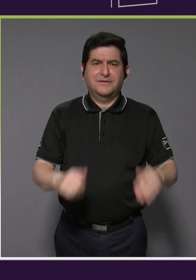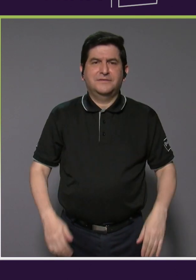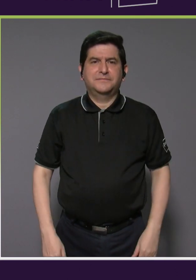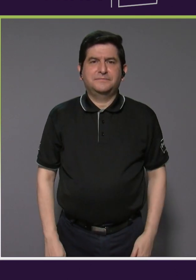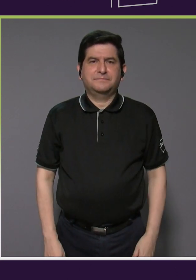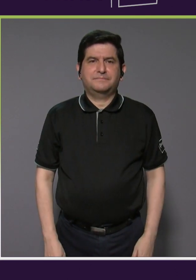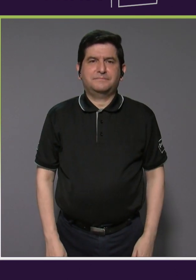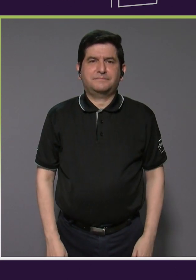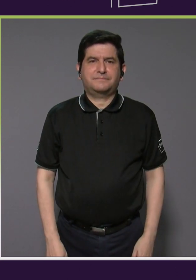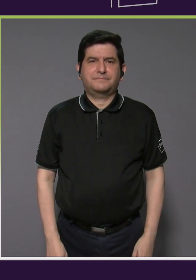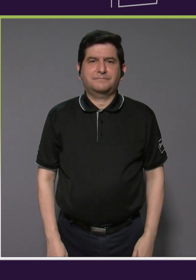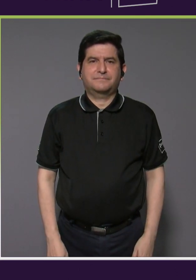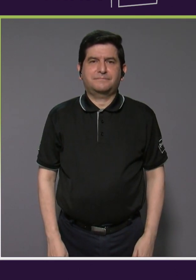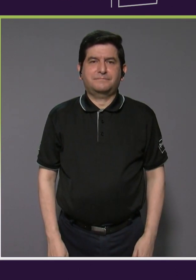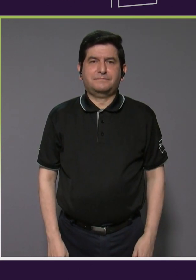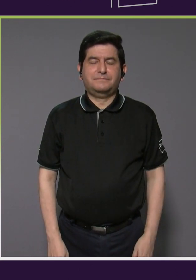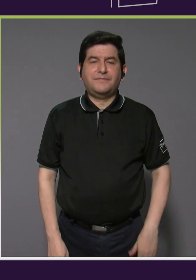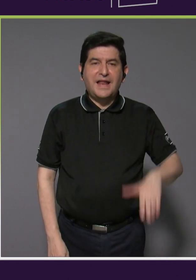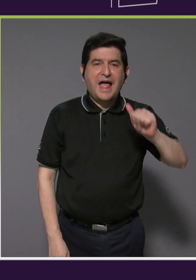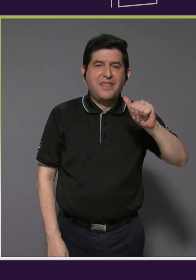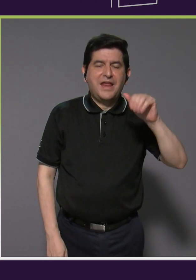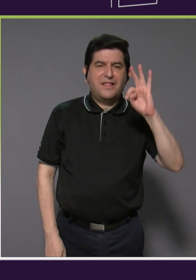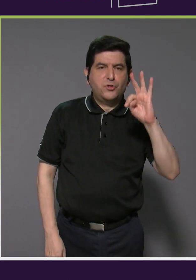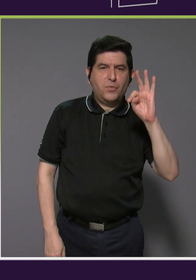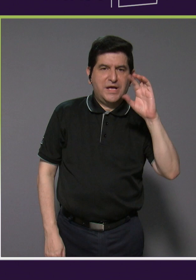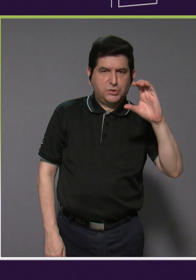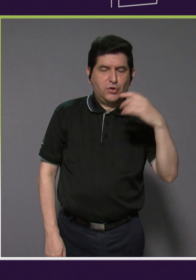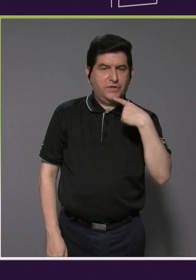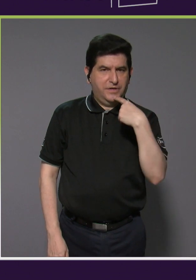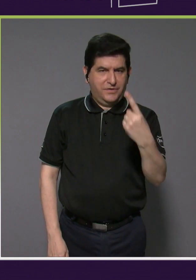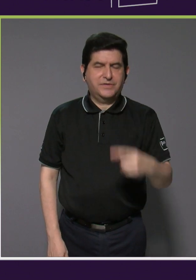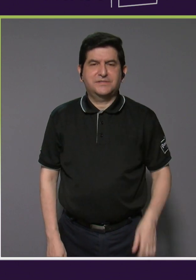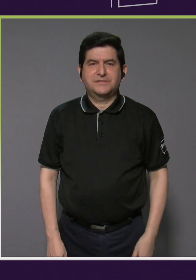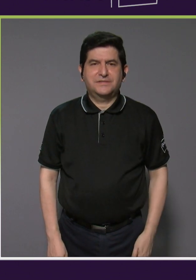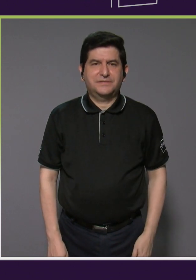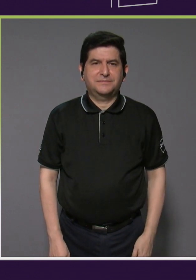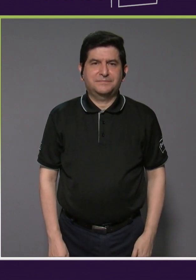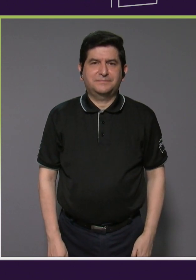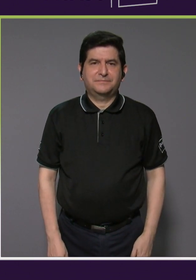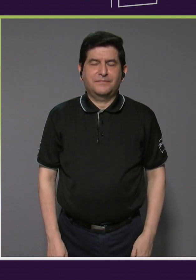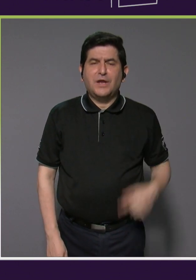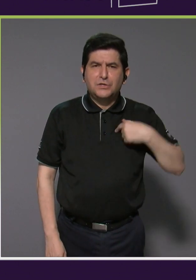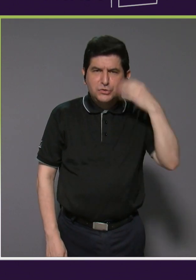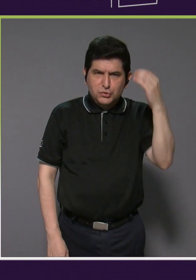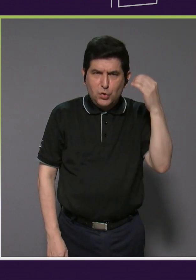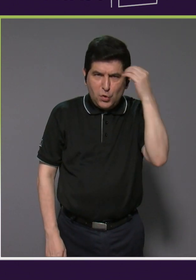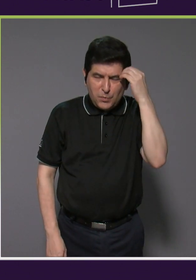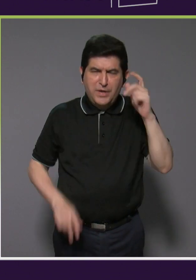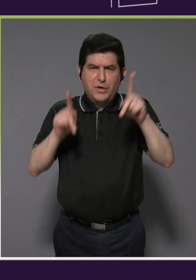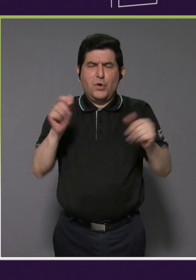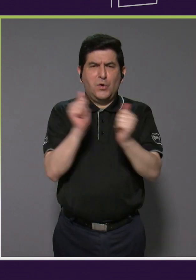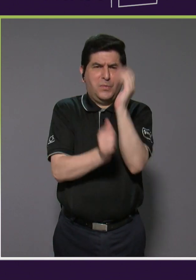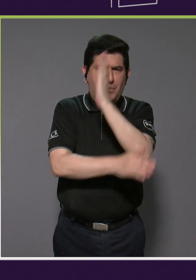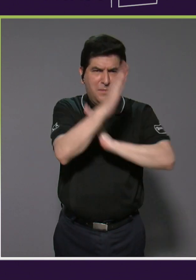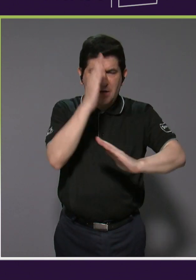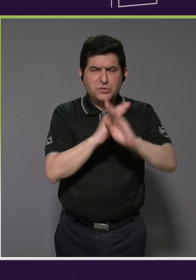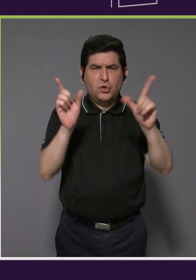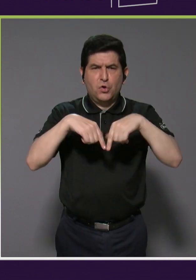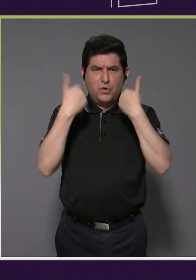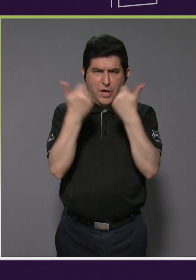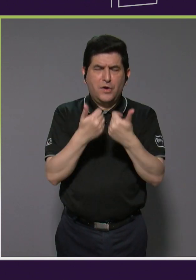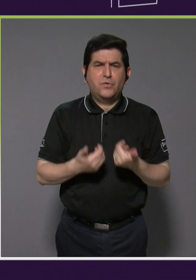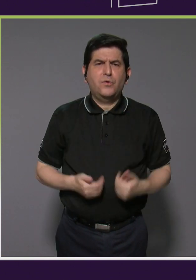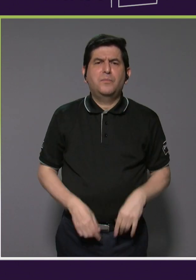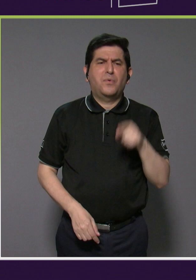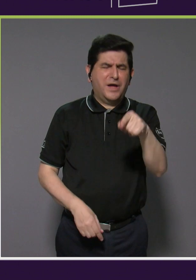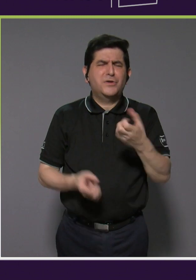Y nos dice Adrián Tobías Cordero Llanarela: opino que las personas con discapacidad son un grupo al que se le